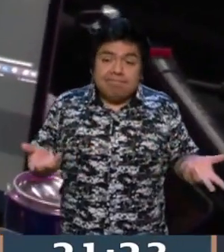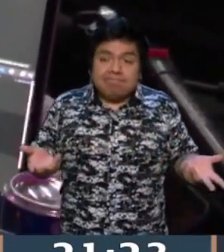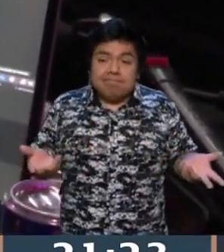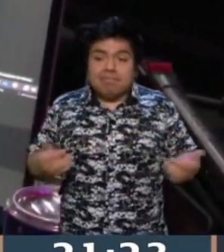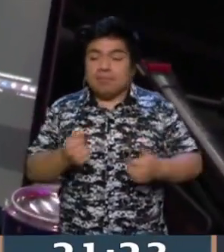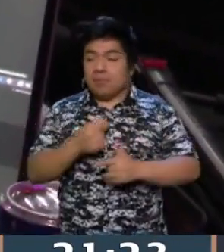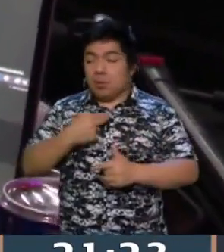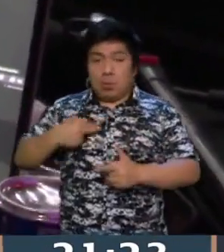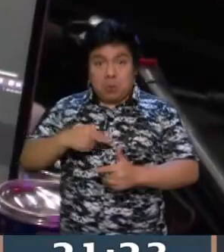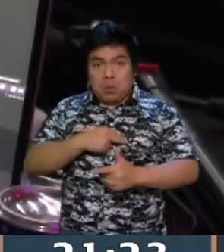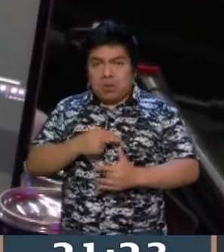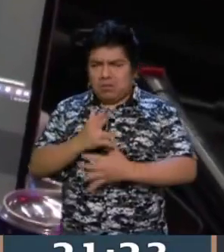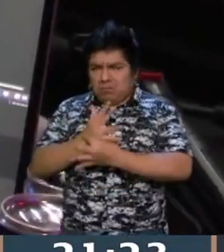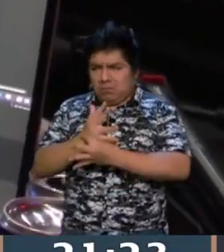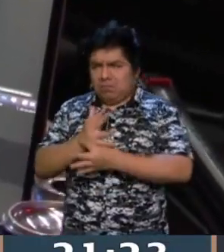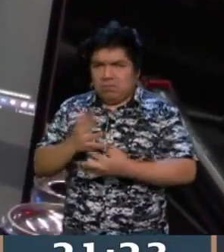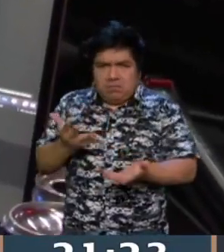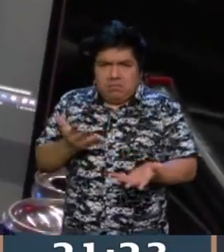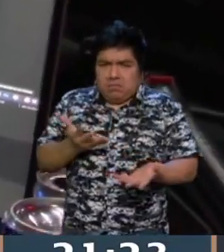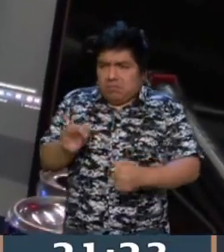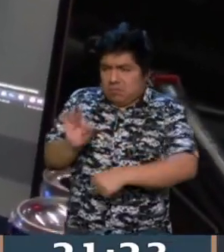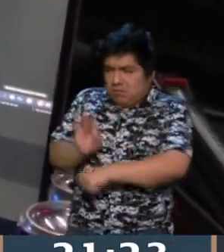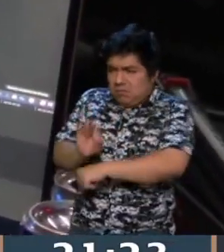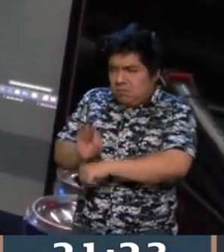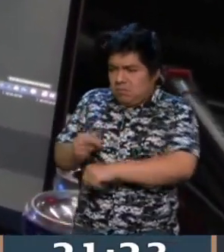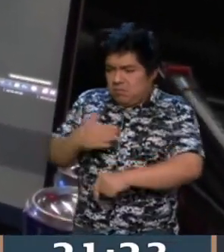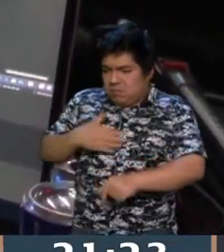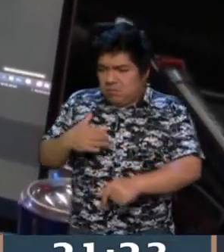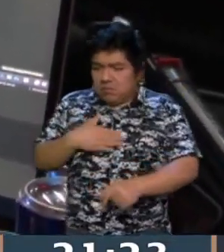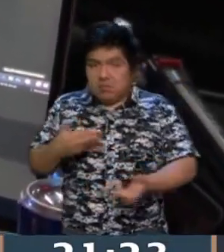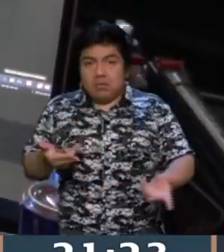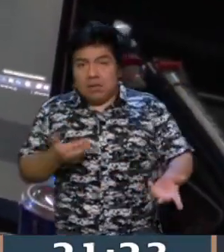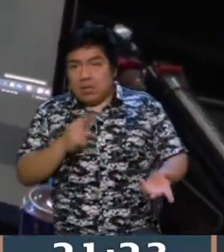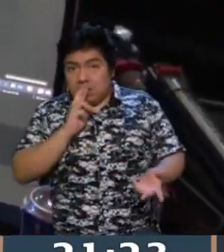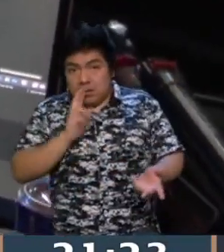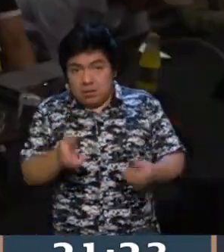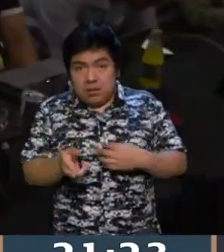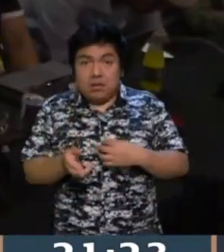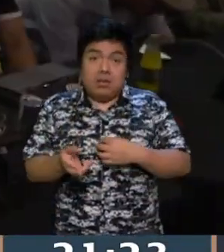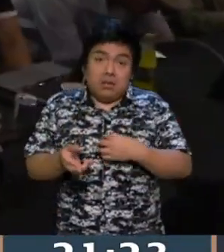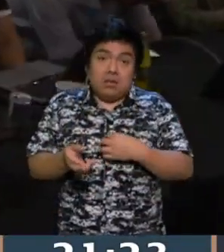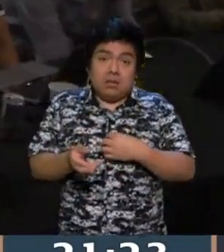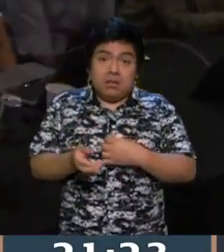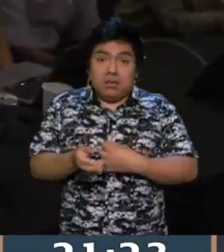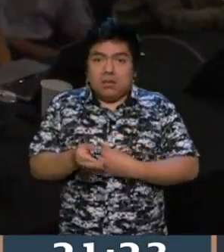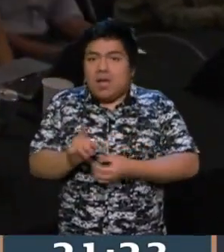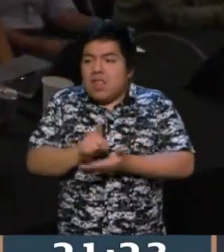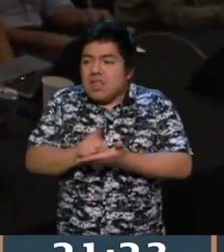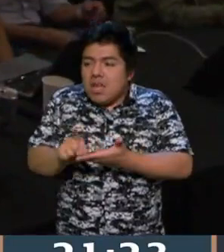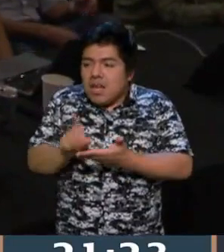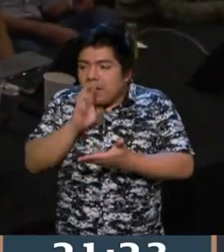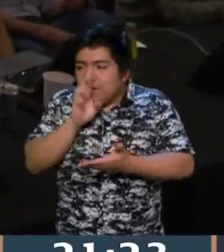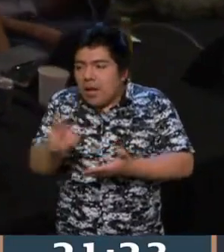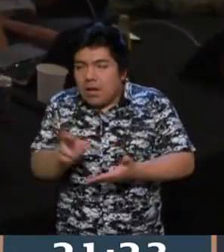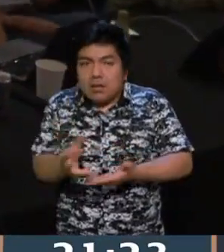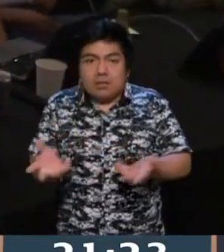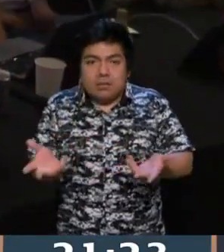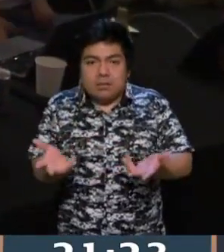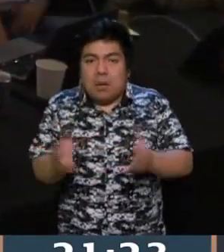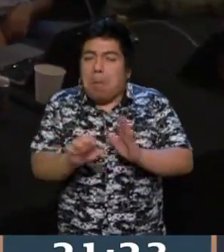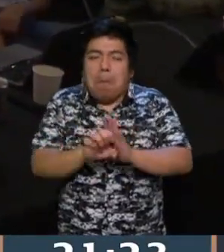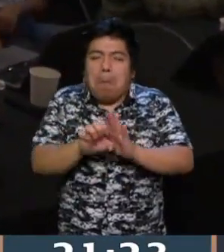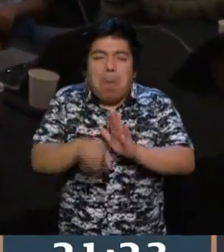hemos dicho, sí nos podemos reservar y tenemos derecho a ello, el derecho de réplica